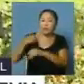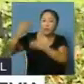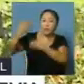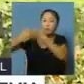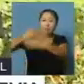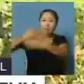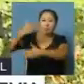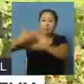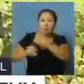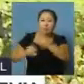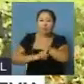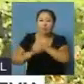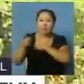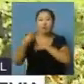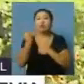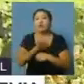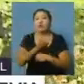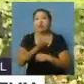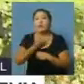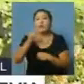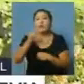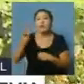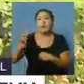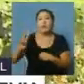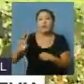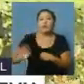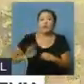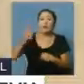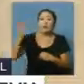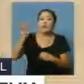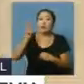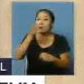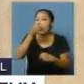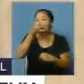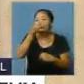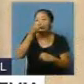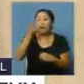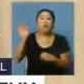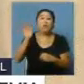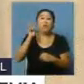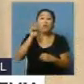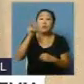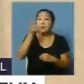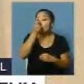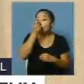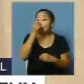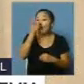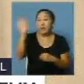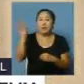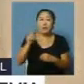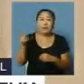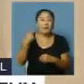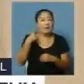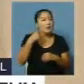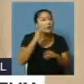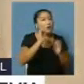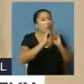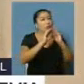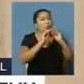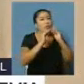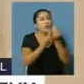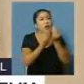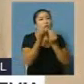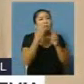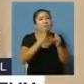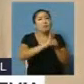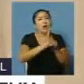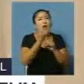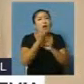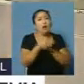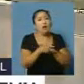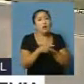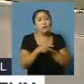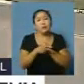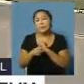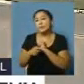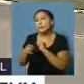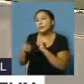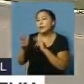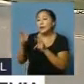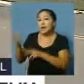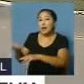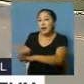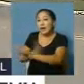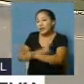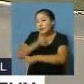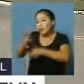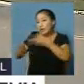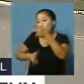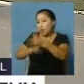realizó en el año 2020. ¿Cuántos casos registrados hubo en la localidad de Aguas Calientes? Como le